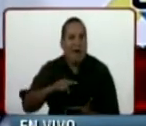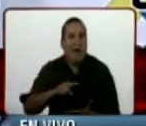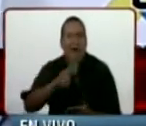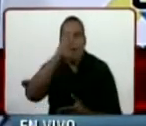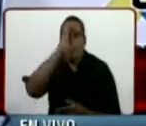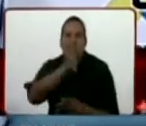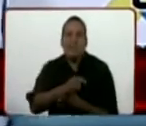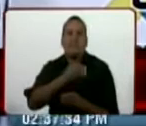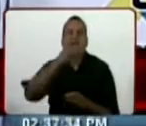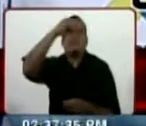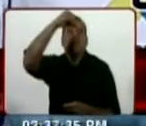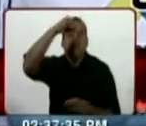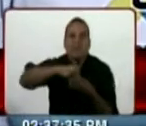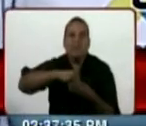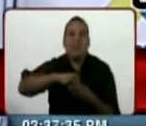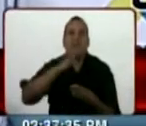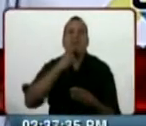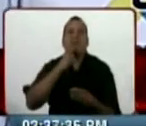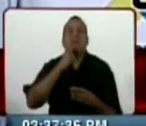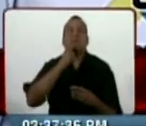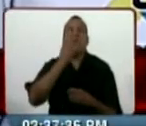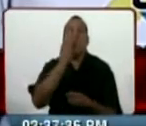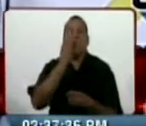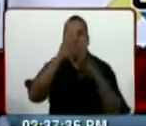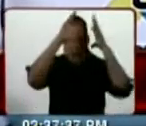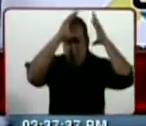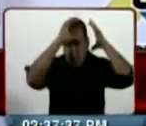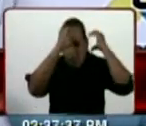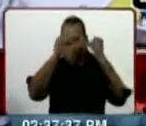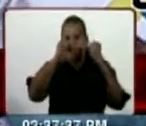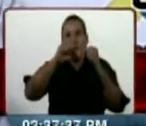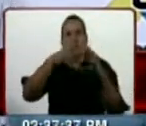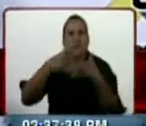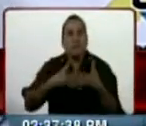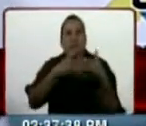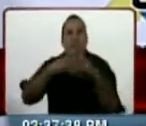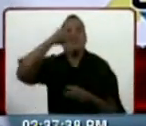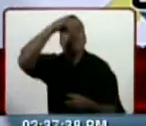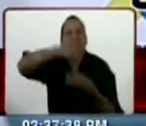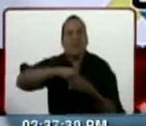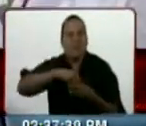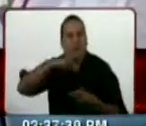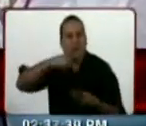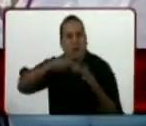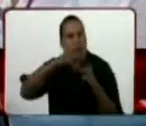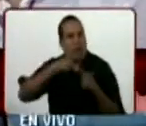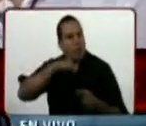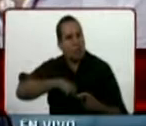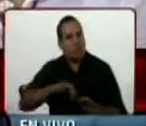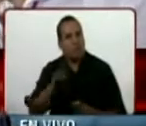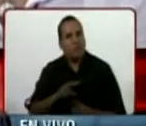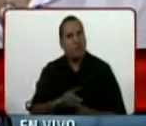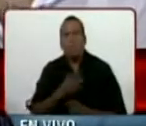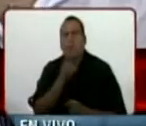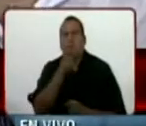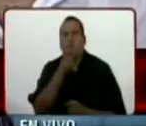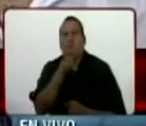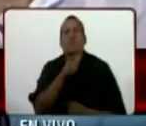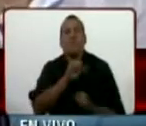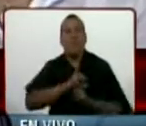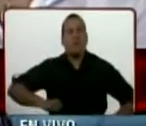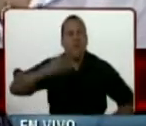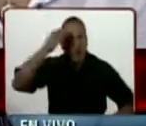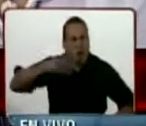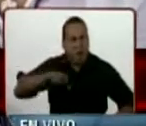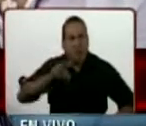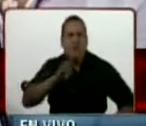de funcionarios en la Embajada de Estados Unidos en la situación interna de Venezuela. Yo te pregunto a ti, ¿qué pasaría si un militar venezolano,